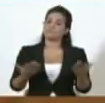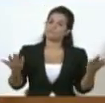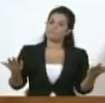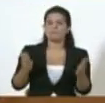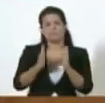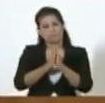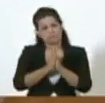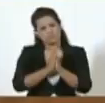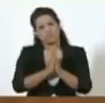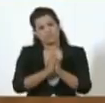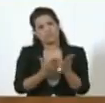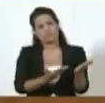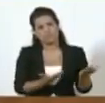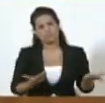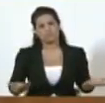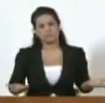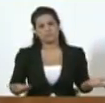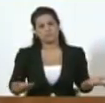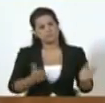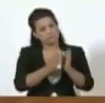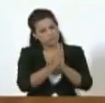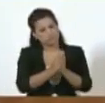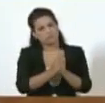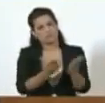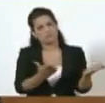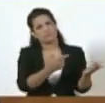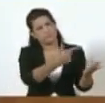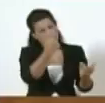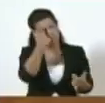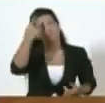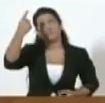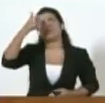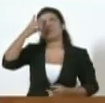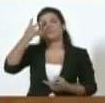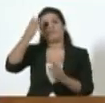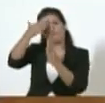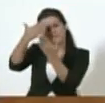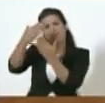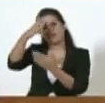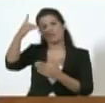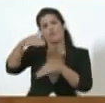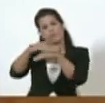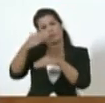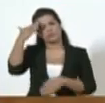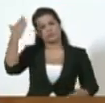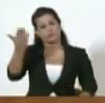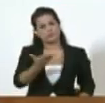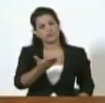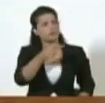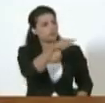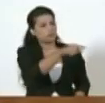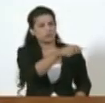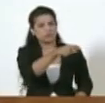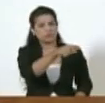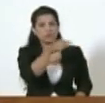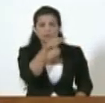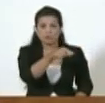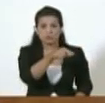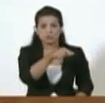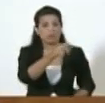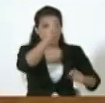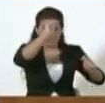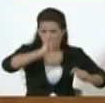Pero, por favor, por el amor de Dios, si no me vas a reconocer ni me vas a hacer bien, tampoco me hagas